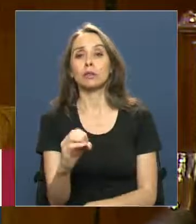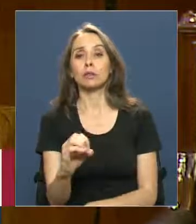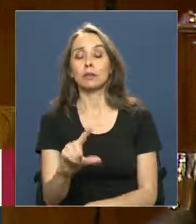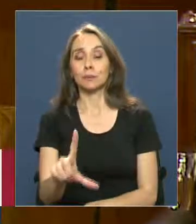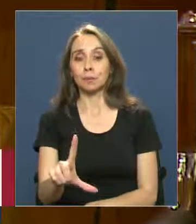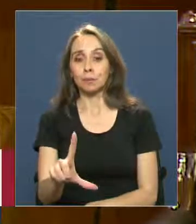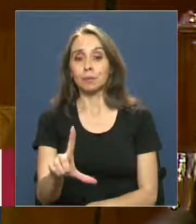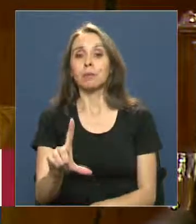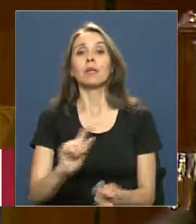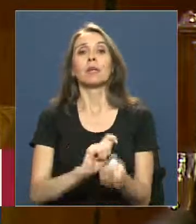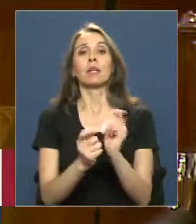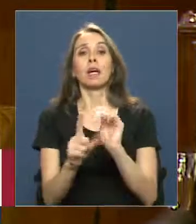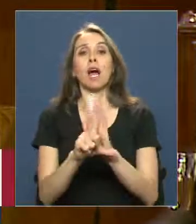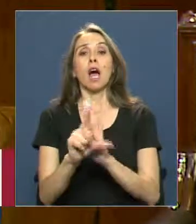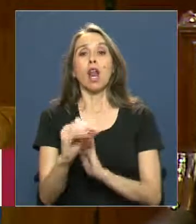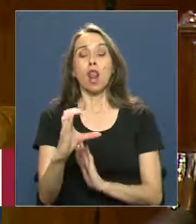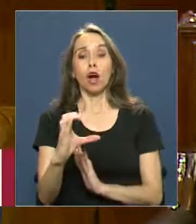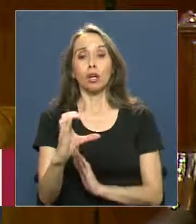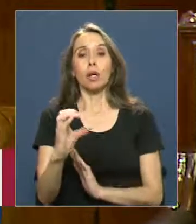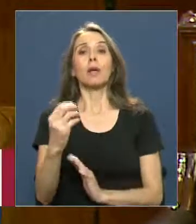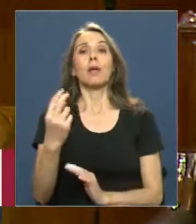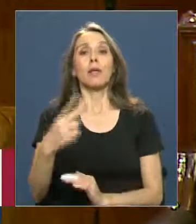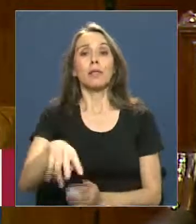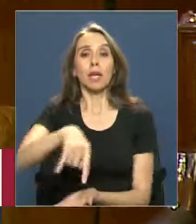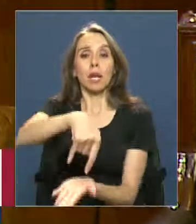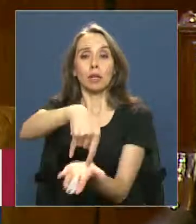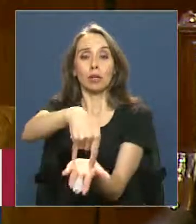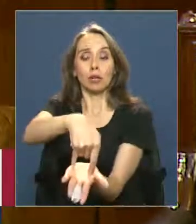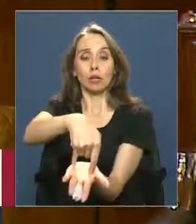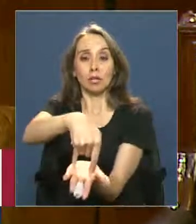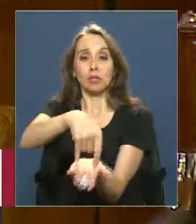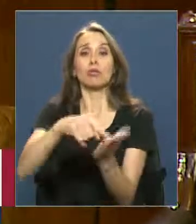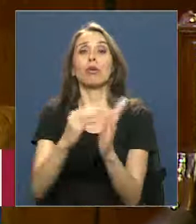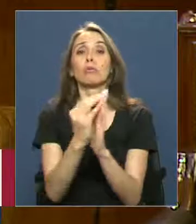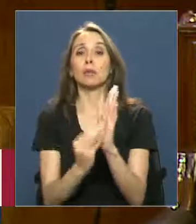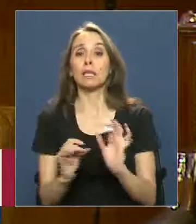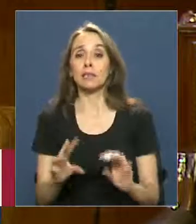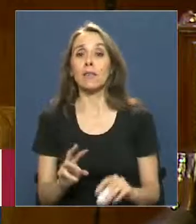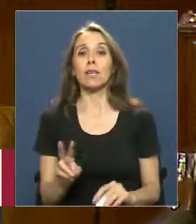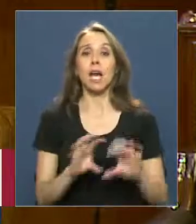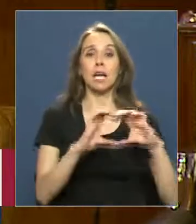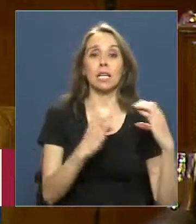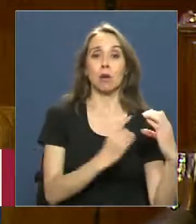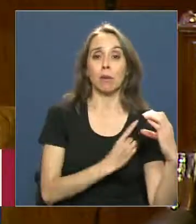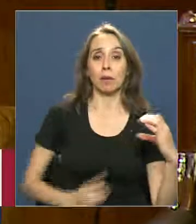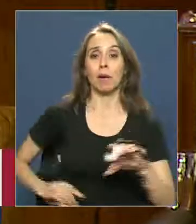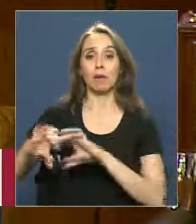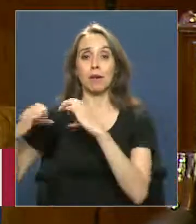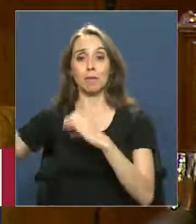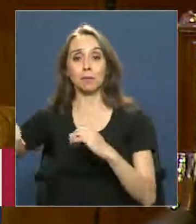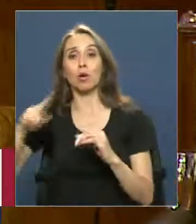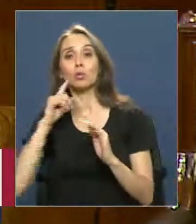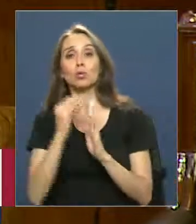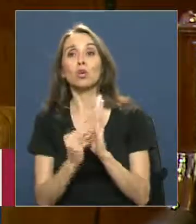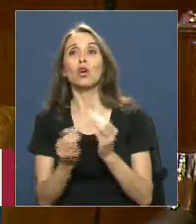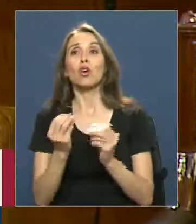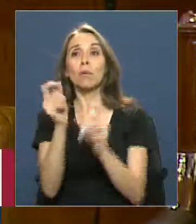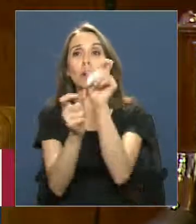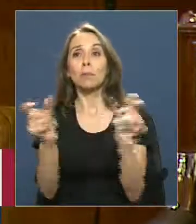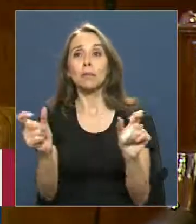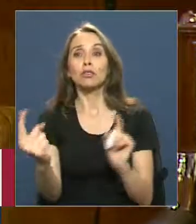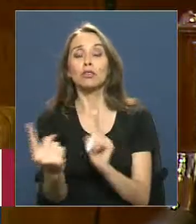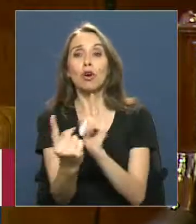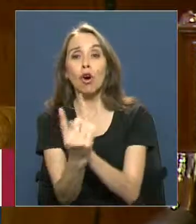10.264-07 que reforma la ley orgánica constitucional de nuestro Congreso, que establece que ambas corporaciones deberán contar con un mecanismo de audiencias públicas